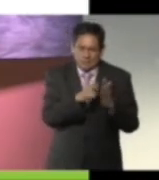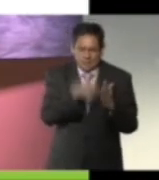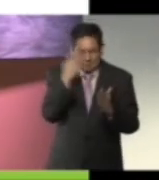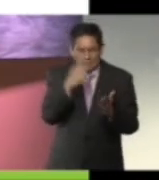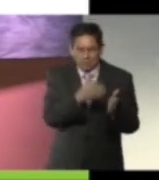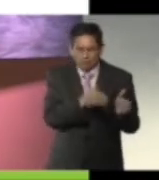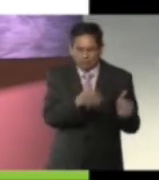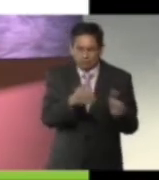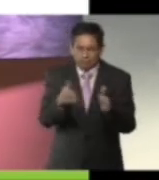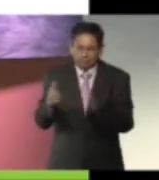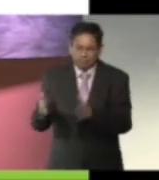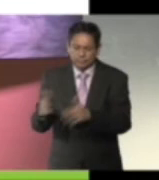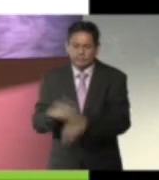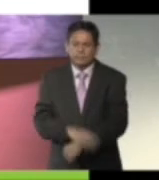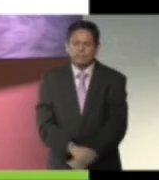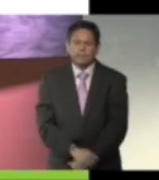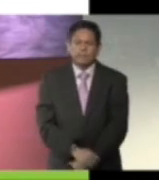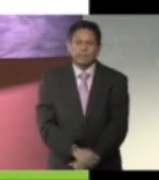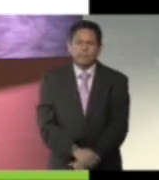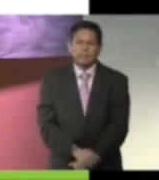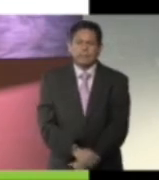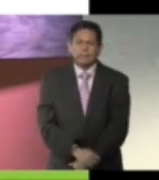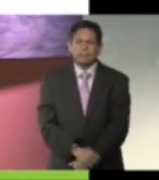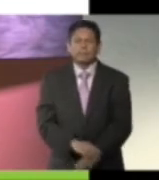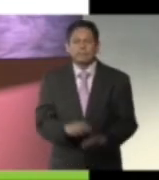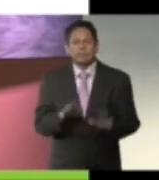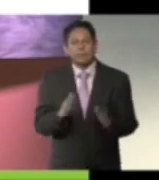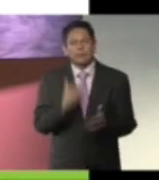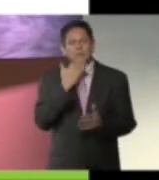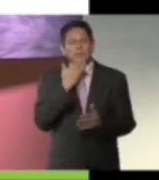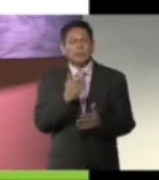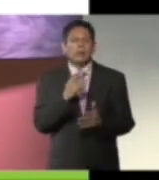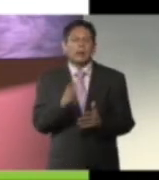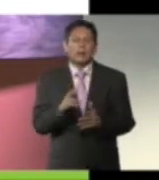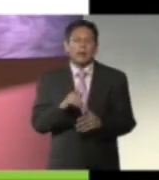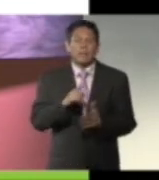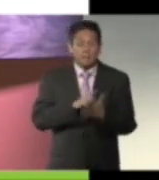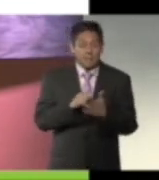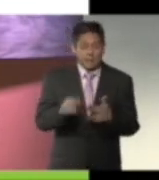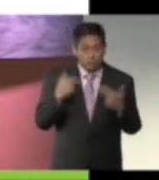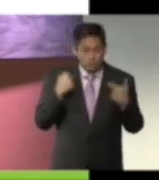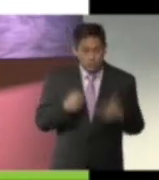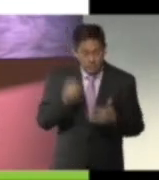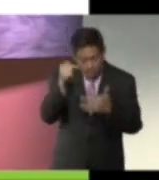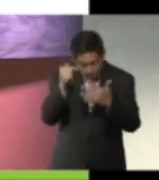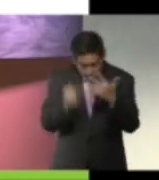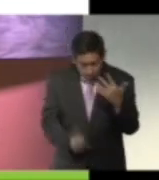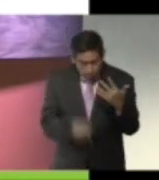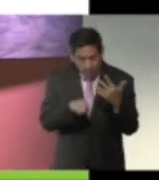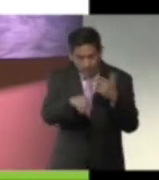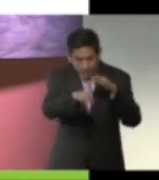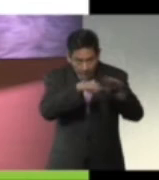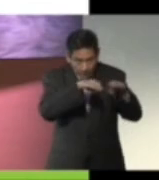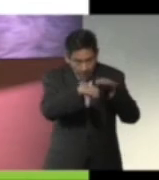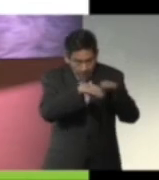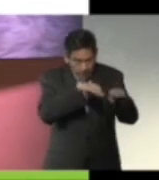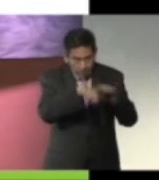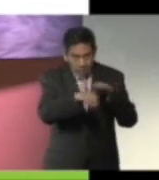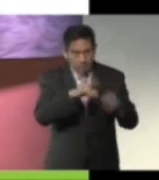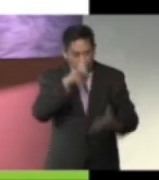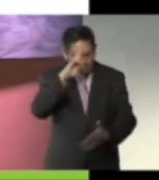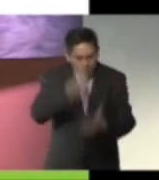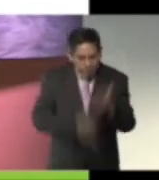Luego, ¿quién debe vigilar el cumplimiento de los derechos humanos? Porque la empresa, sagrada,